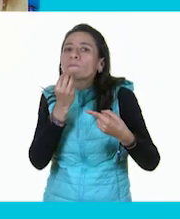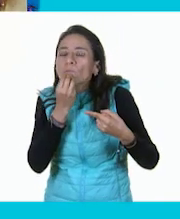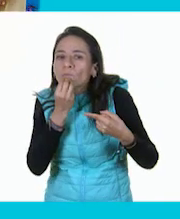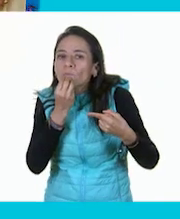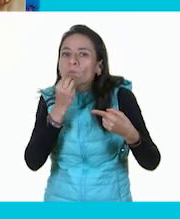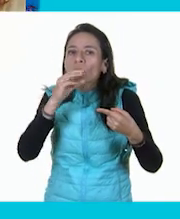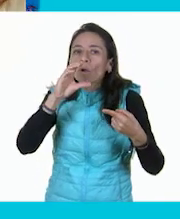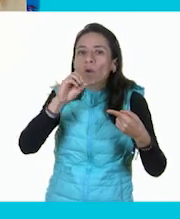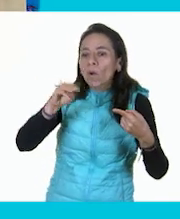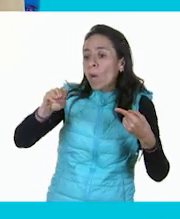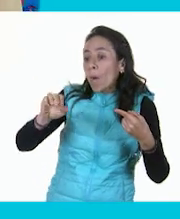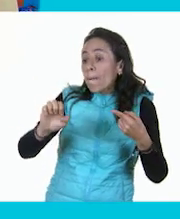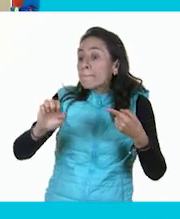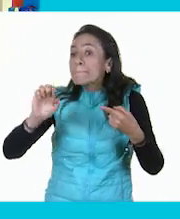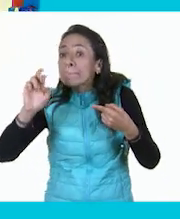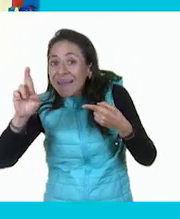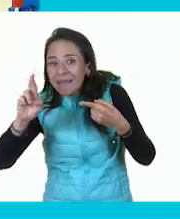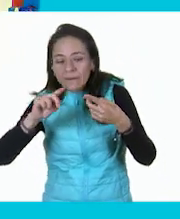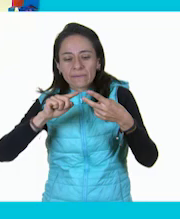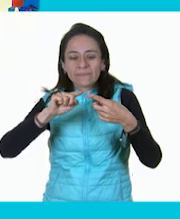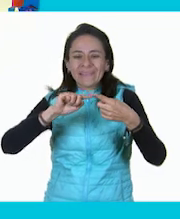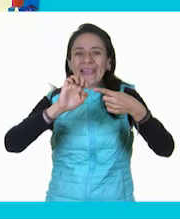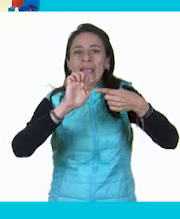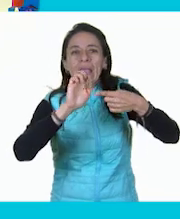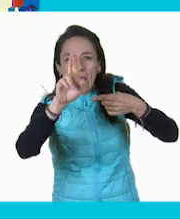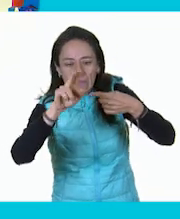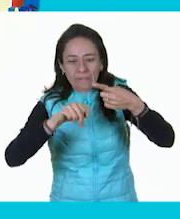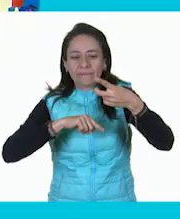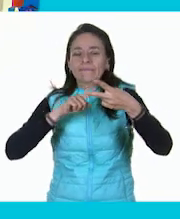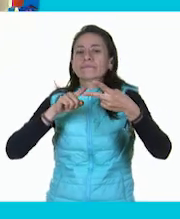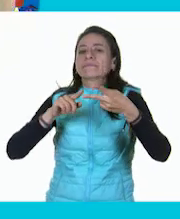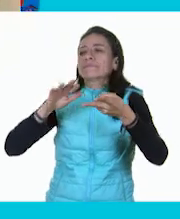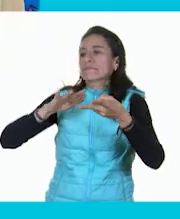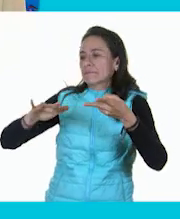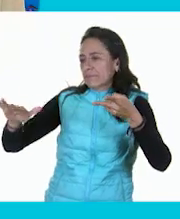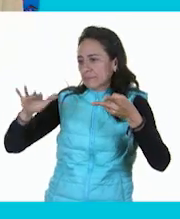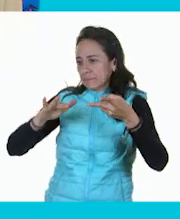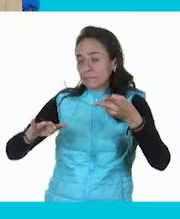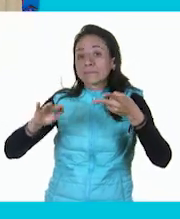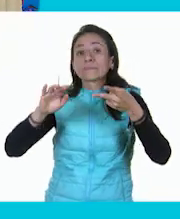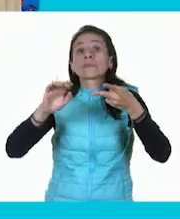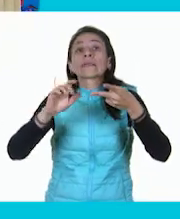correr, sí, leer. Sí, sí queda. Rima con ustedes. Vete, amiga.